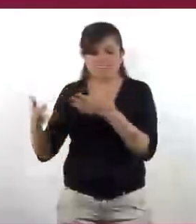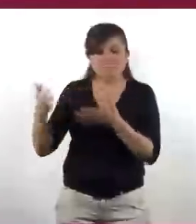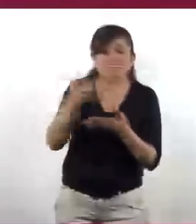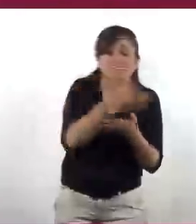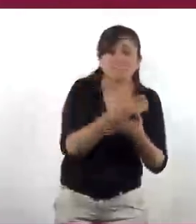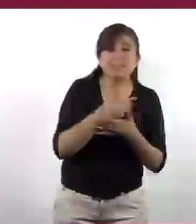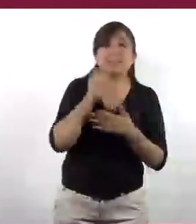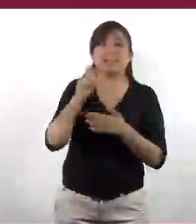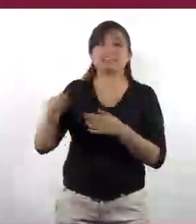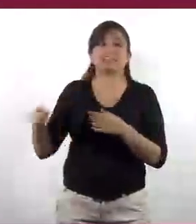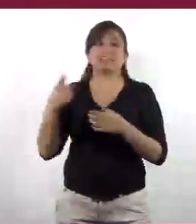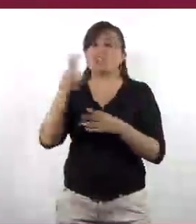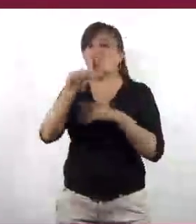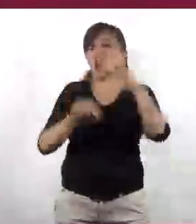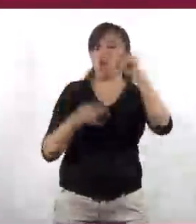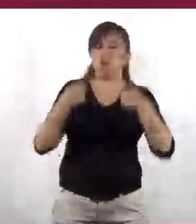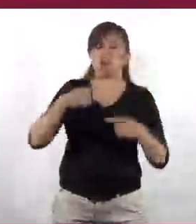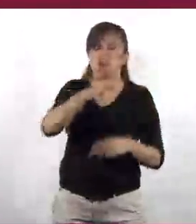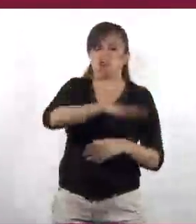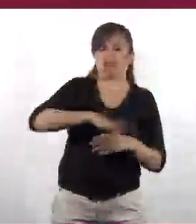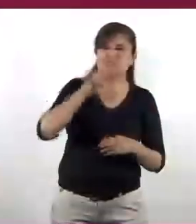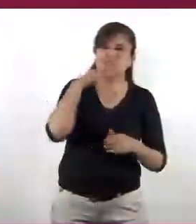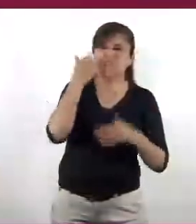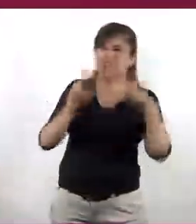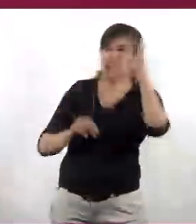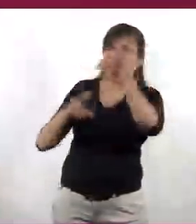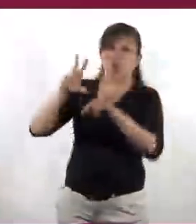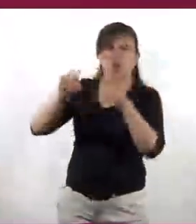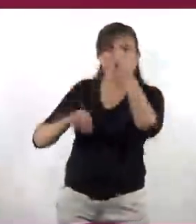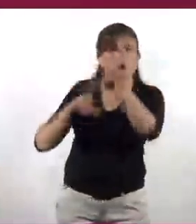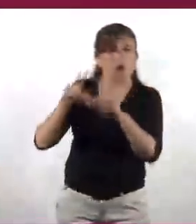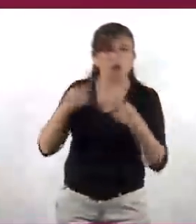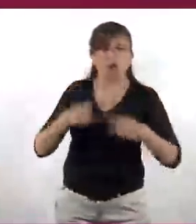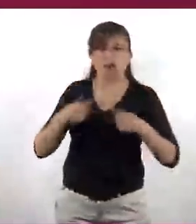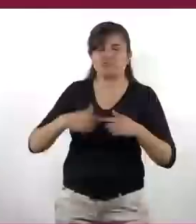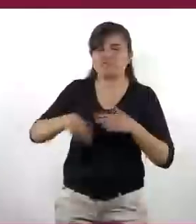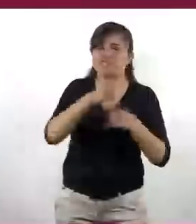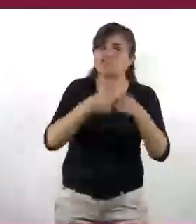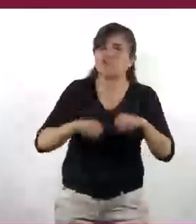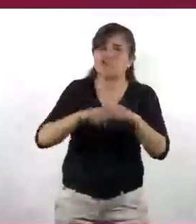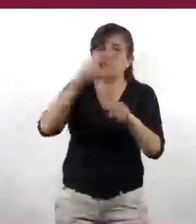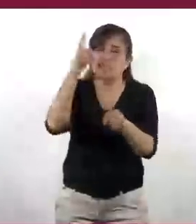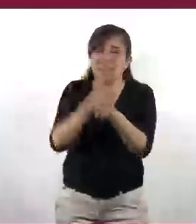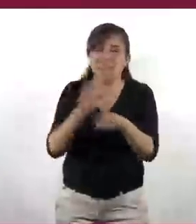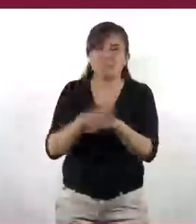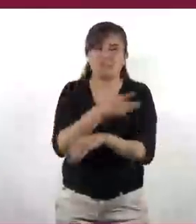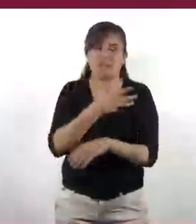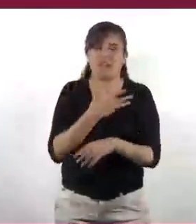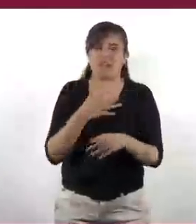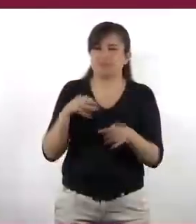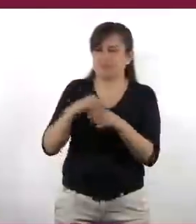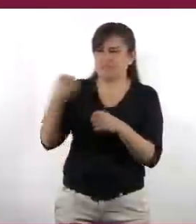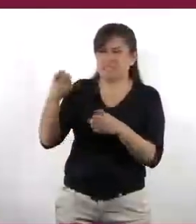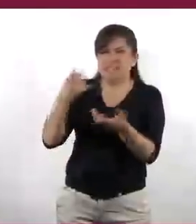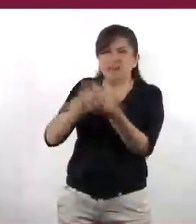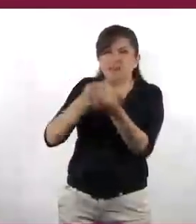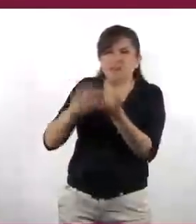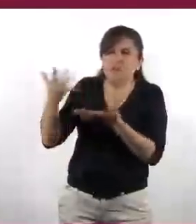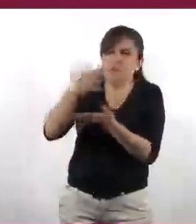surgieron resistencias y oposiciones por parte de los diferentes sectores de la sociedad que se vieron afectados por su implementación.